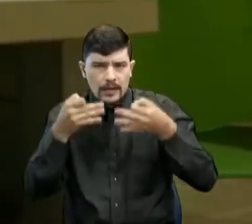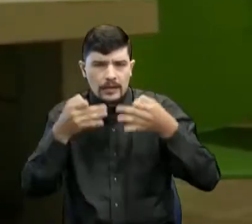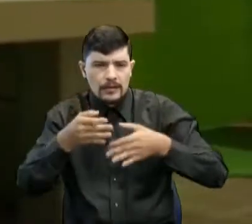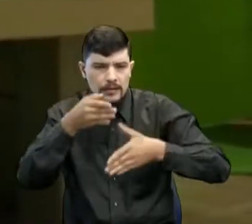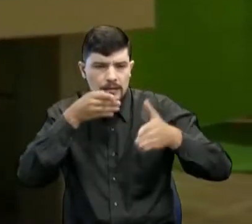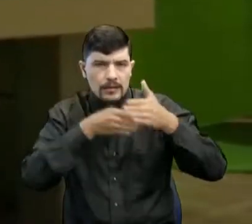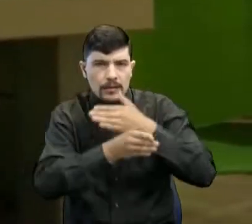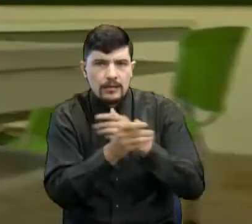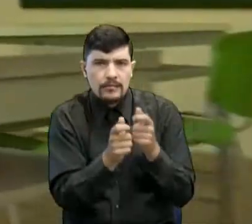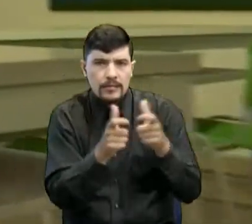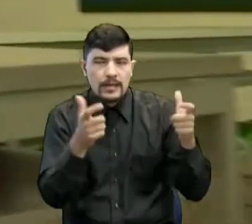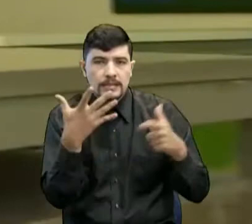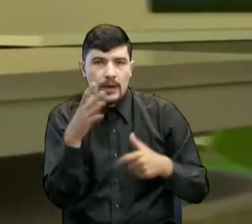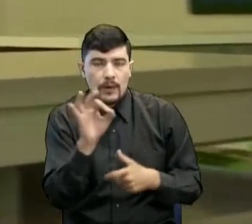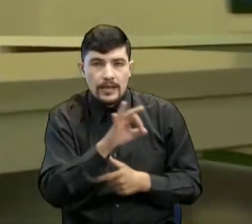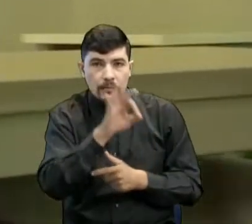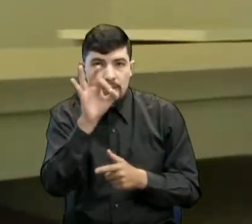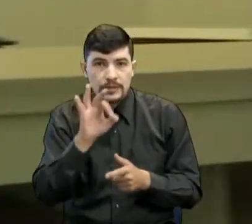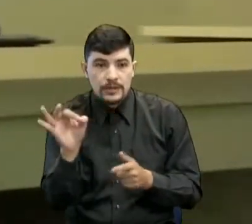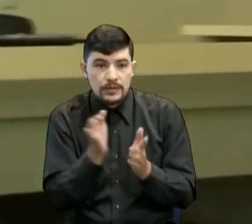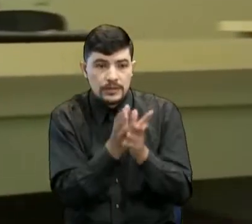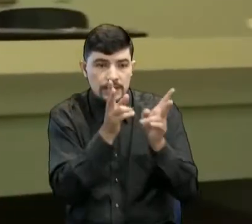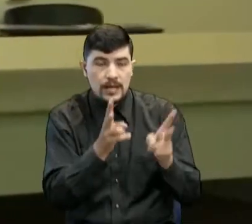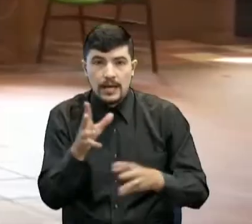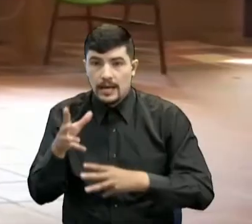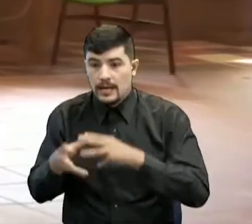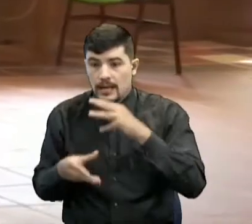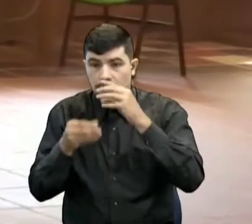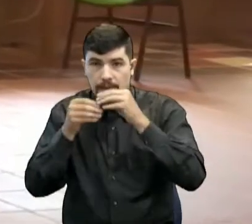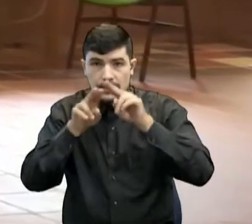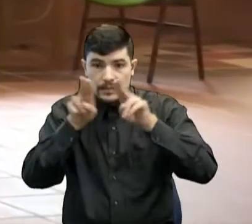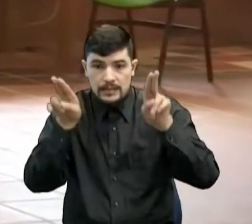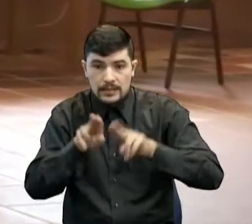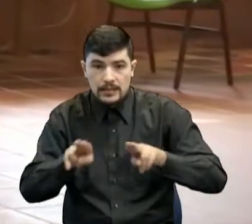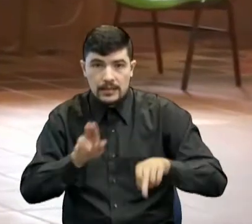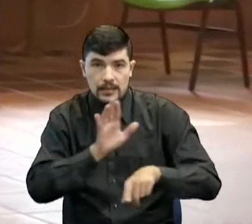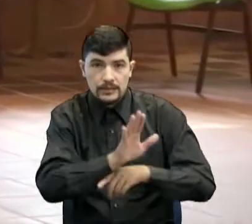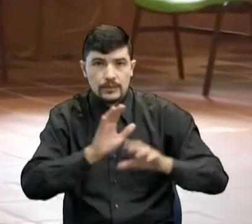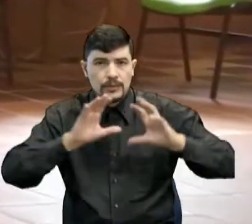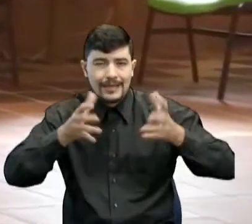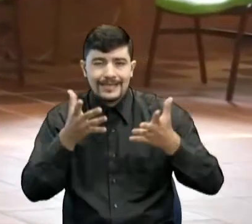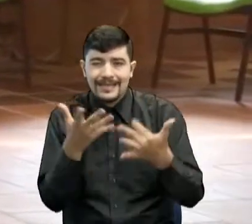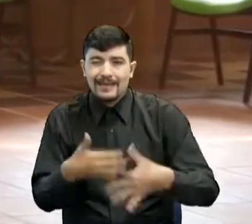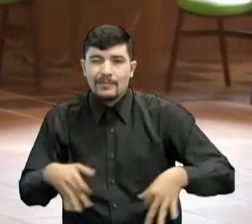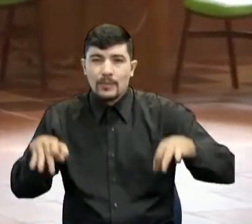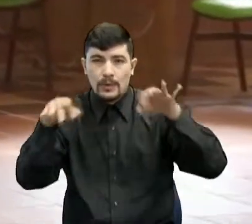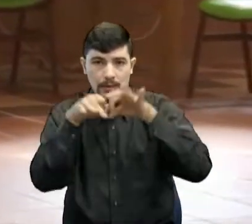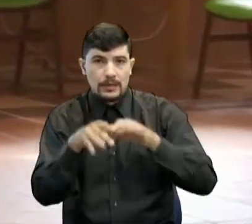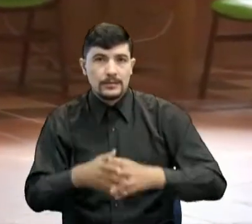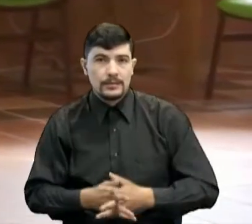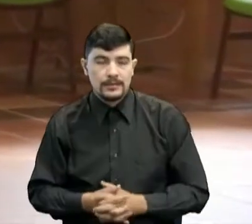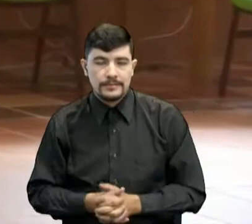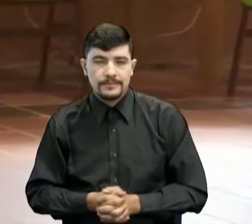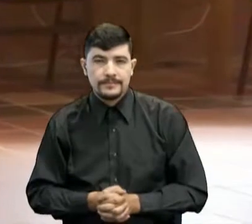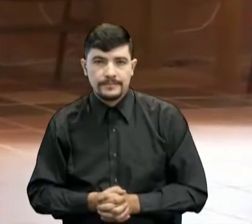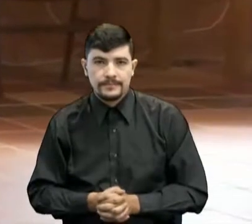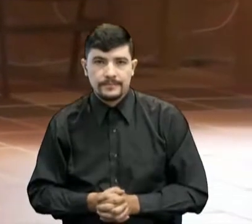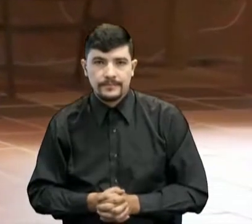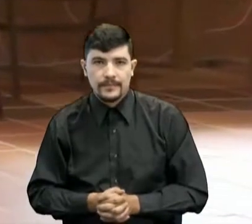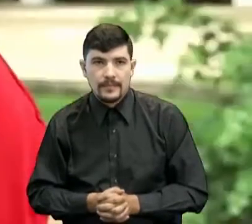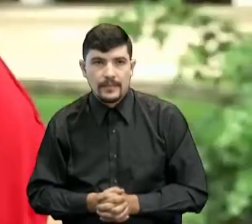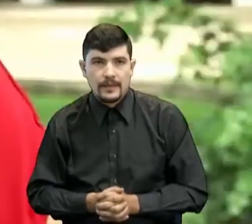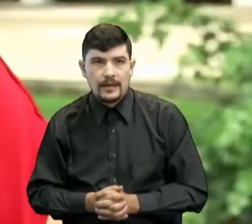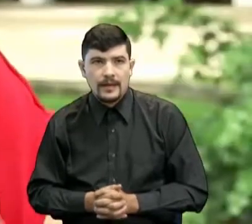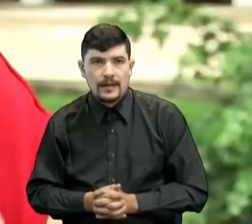al 50%. Además, el internet en las aulas de clase será fundamental. Aquí los estudiantes dos veces a